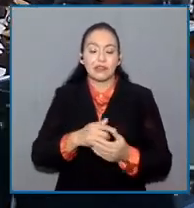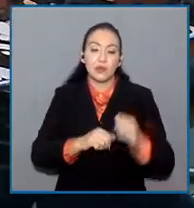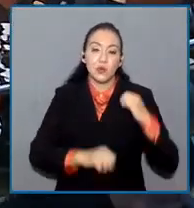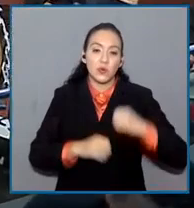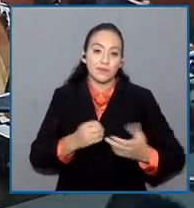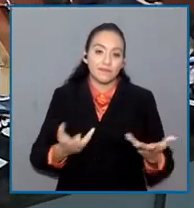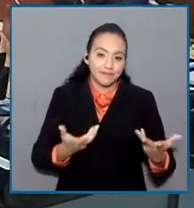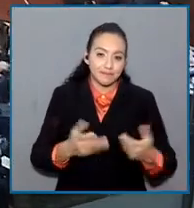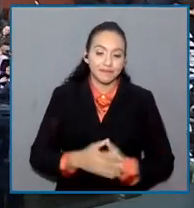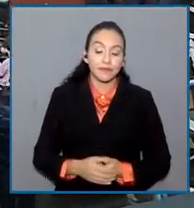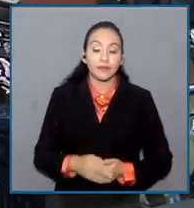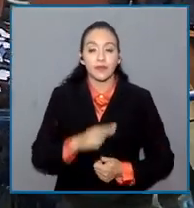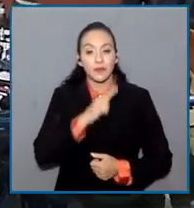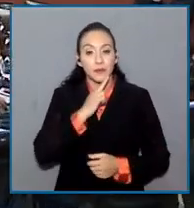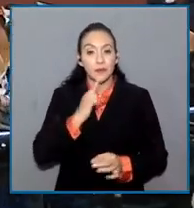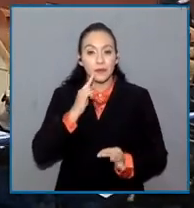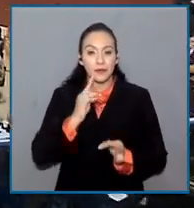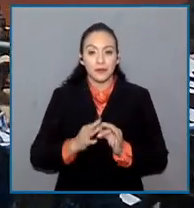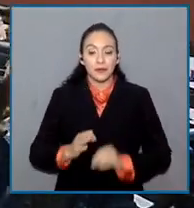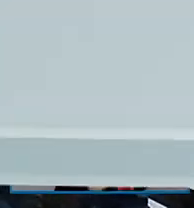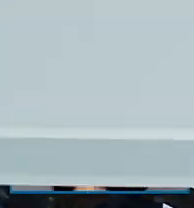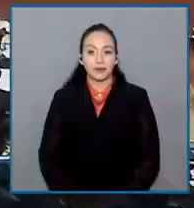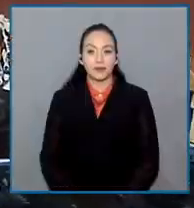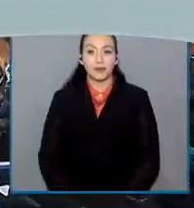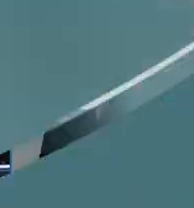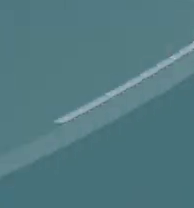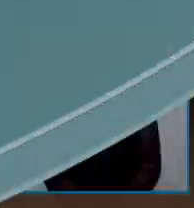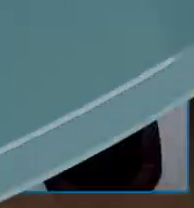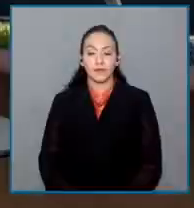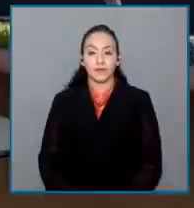de la Federación, Mario López Peña.